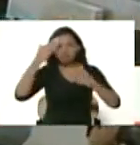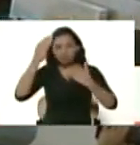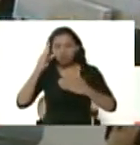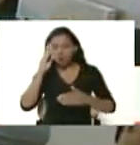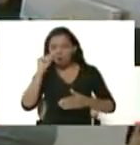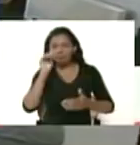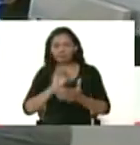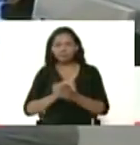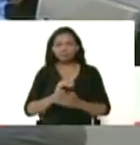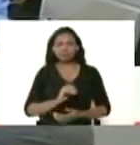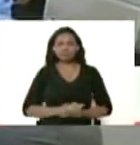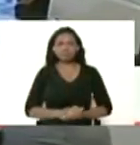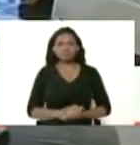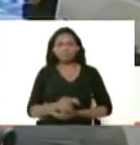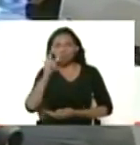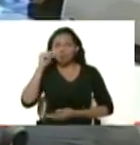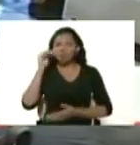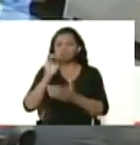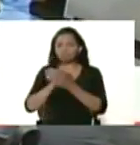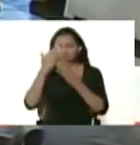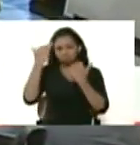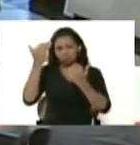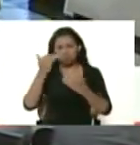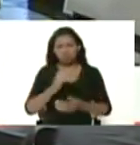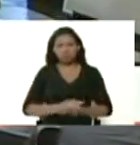compañero Comacate,